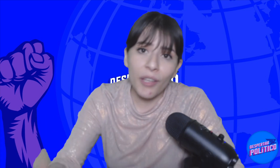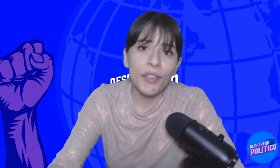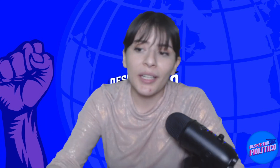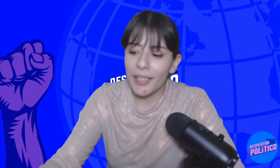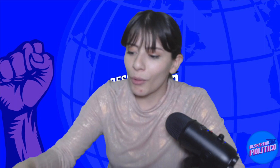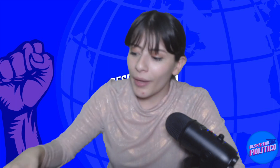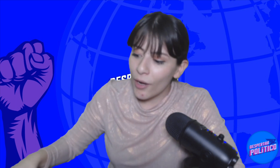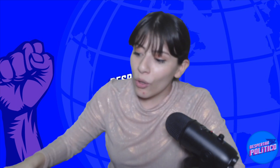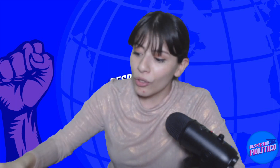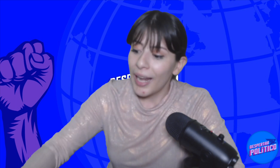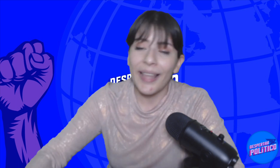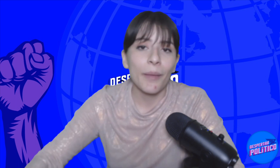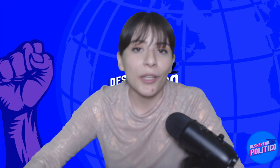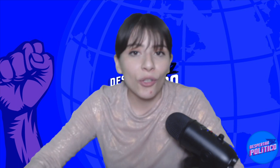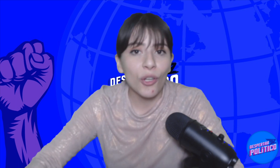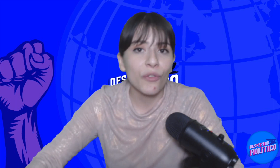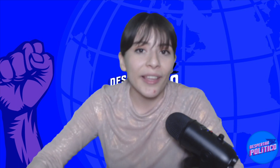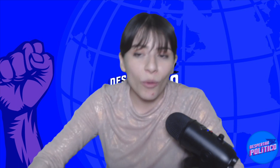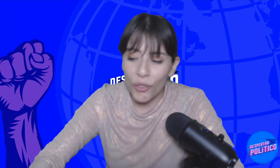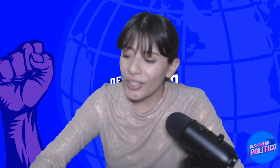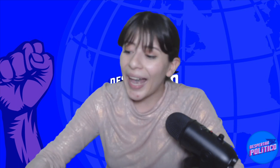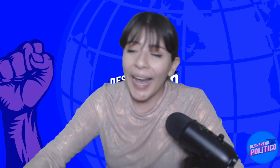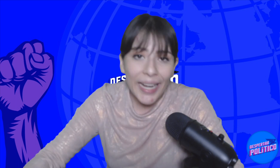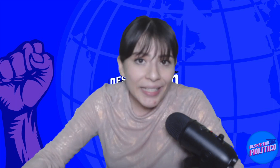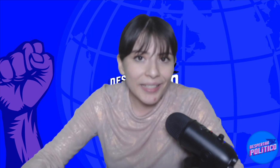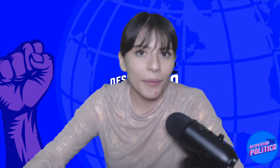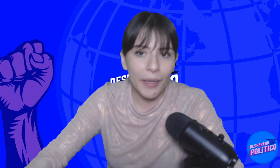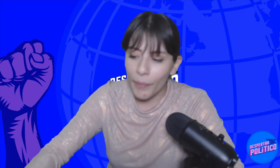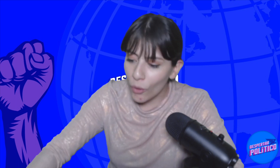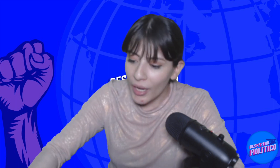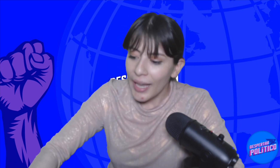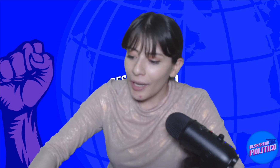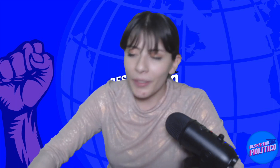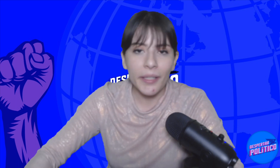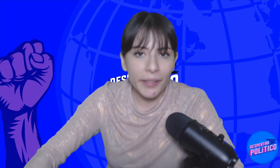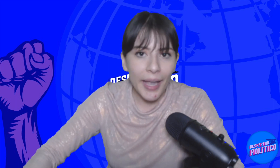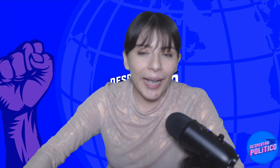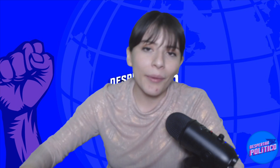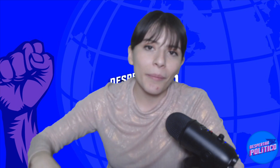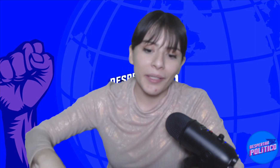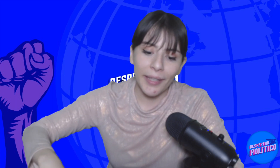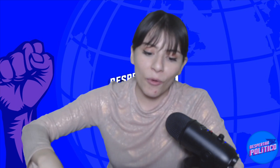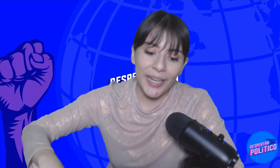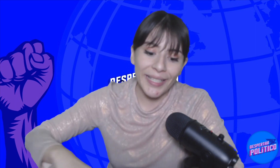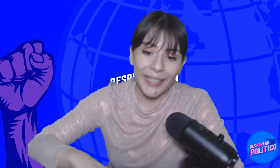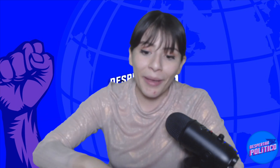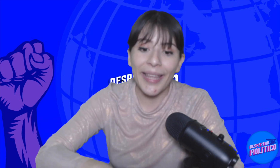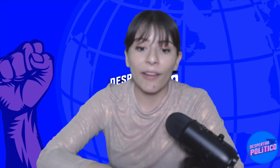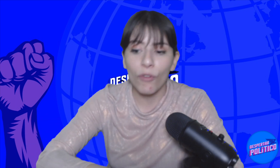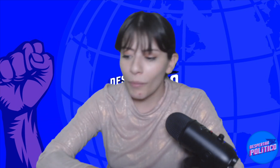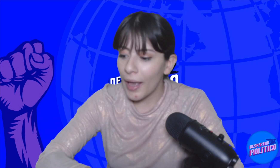si fue difícil que se aprobaran los la desaparición de los fideicomisos agárrense se viene peor el presidente acaba de presentar una